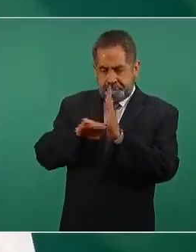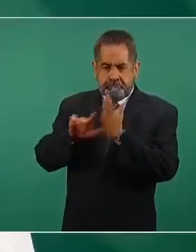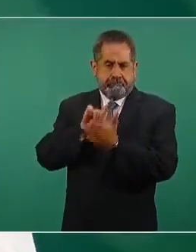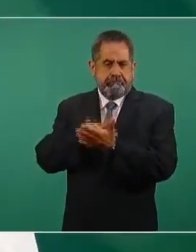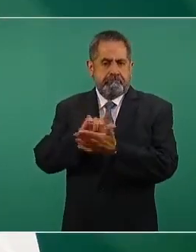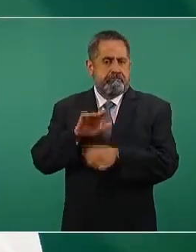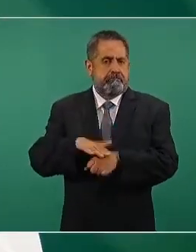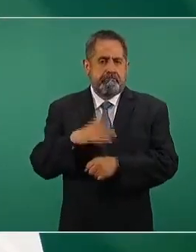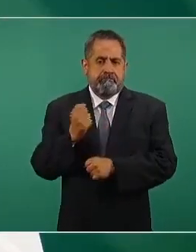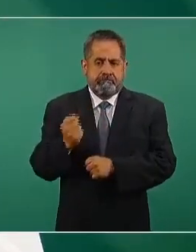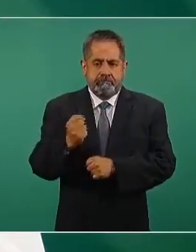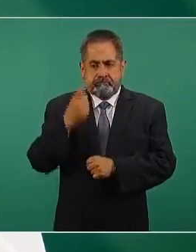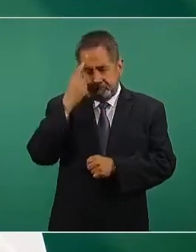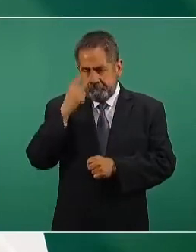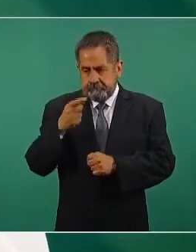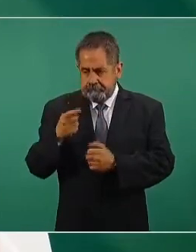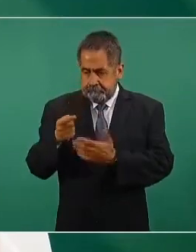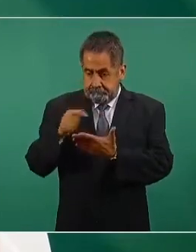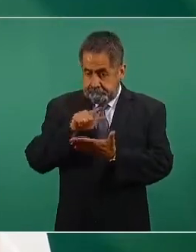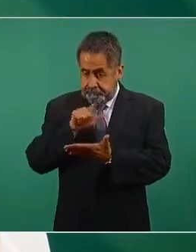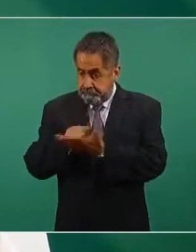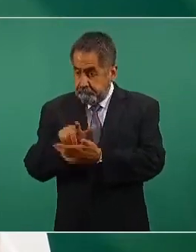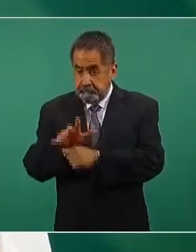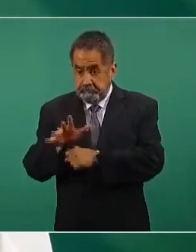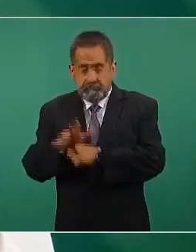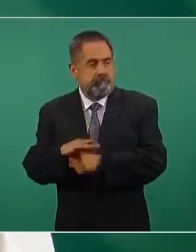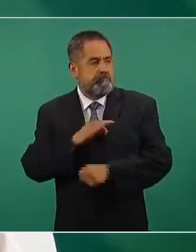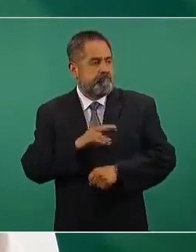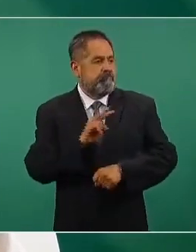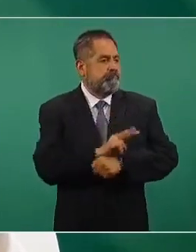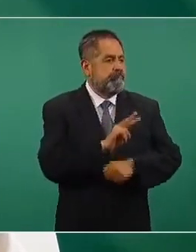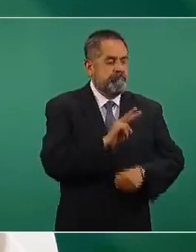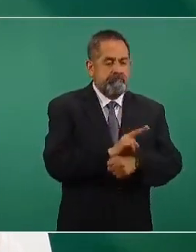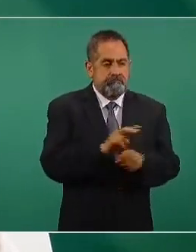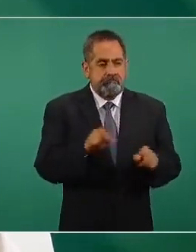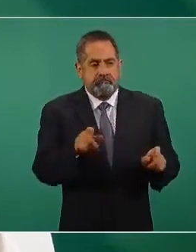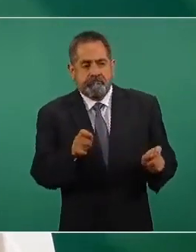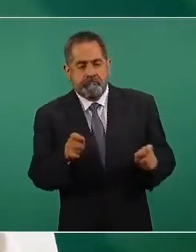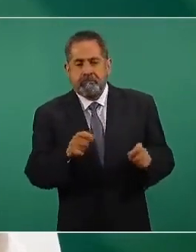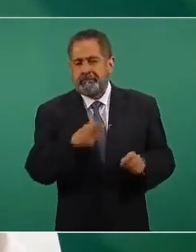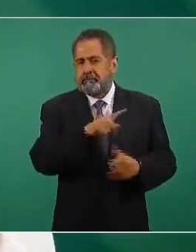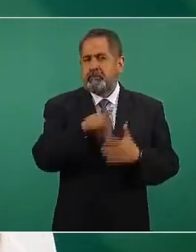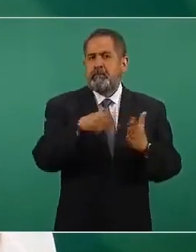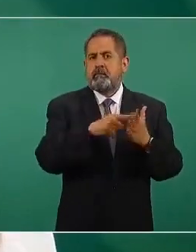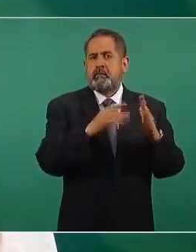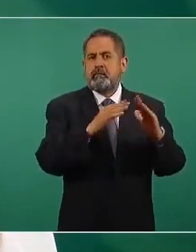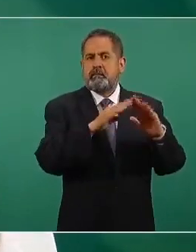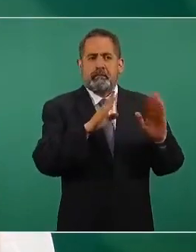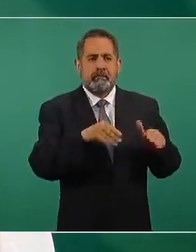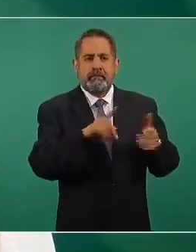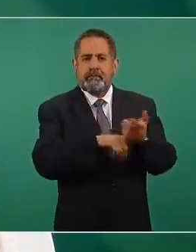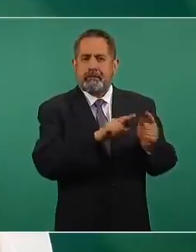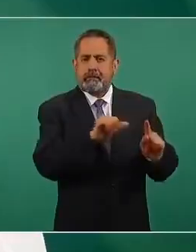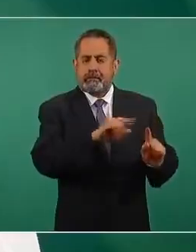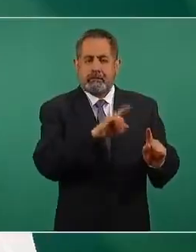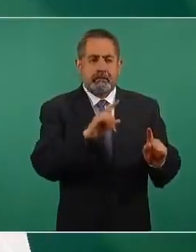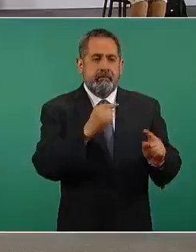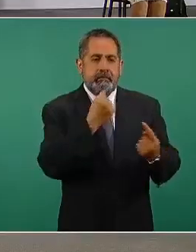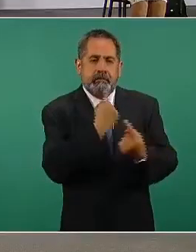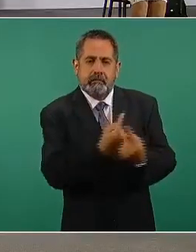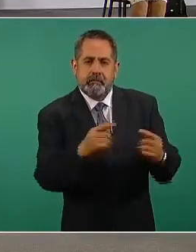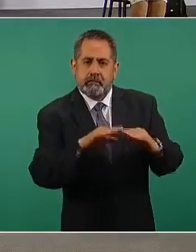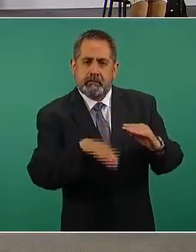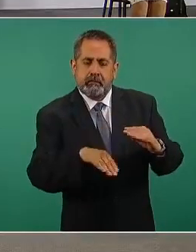para poder hacer esta supervisión y esta vigilancia de estos refugios, sobre todo tratándose de menores de